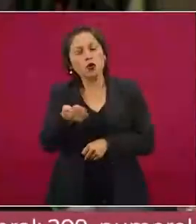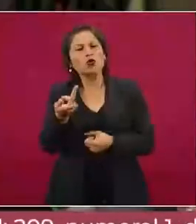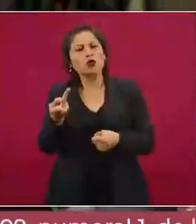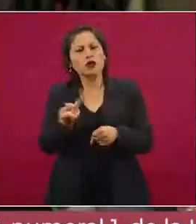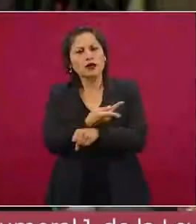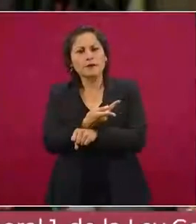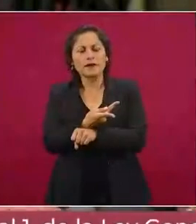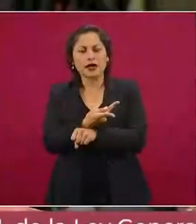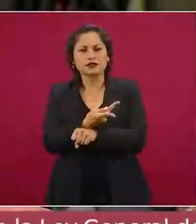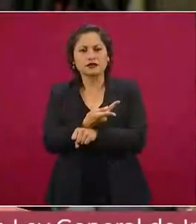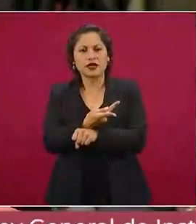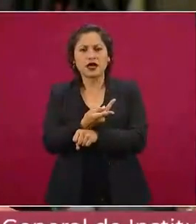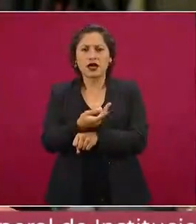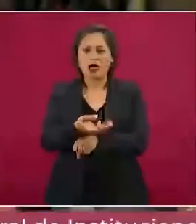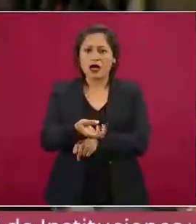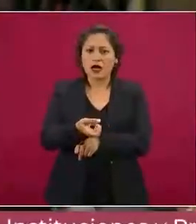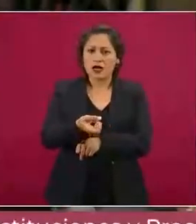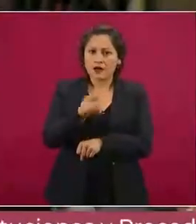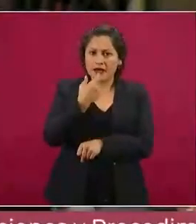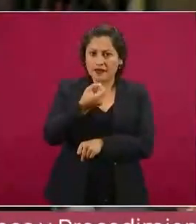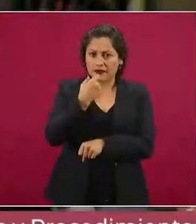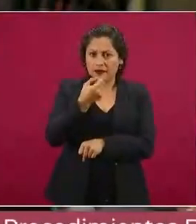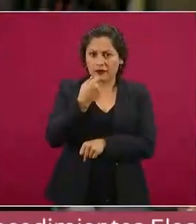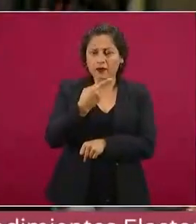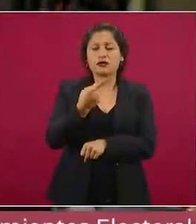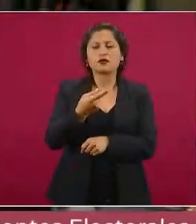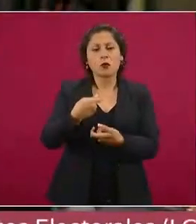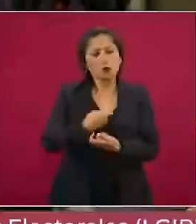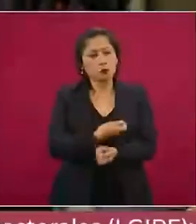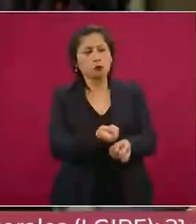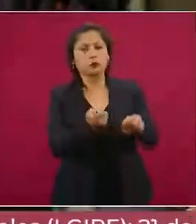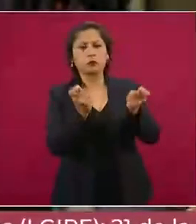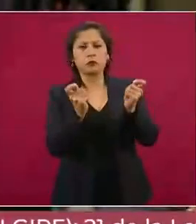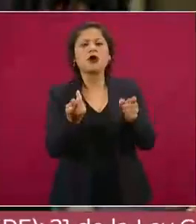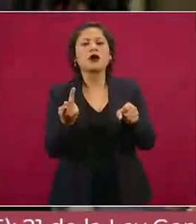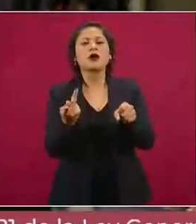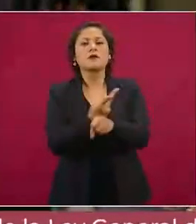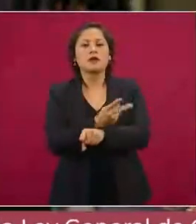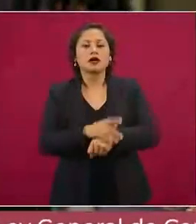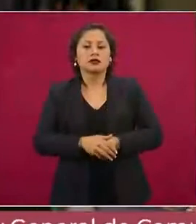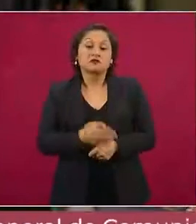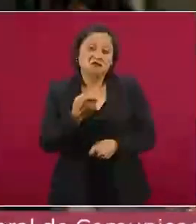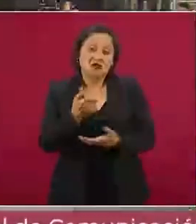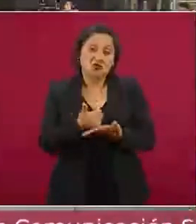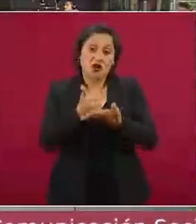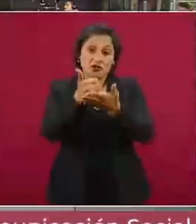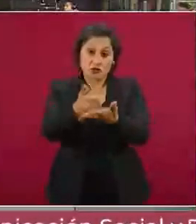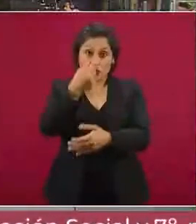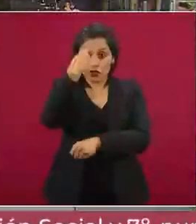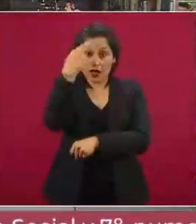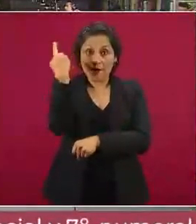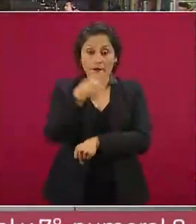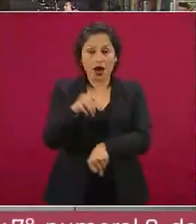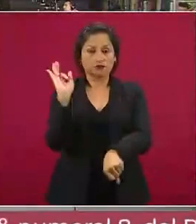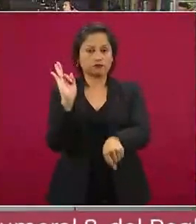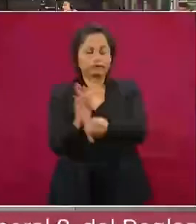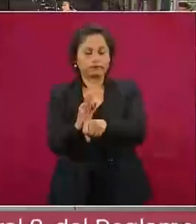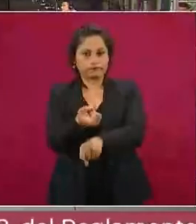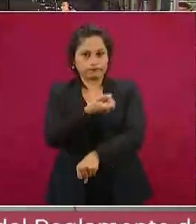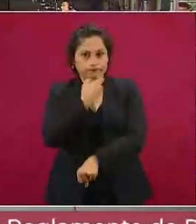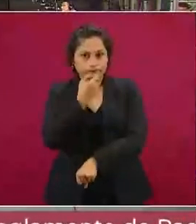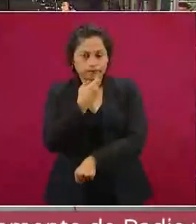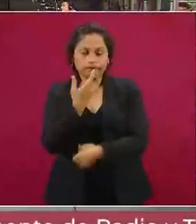yo, un mecanismo de este tipo evitaría que se dieran situaciones lamentables como esta que ocurrió con los medicamentos. Sí, es